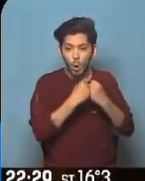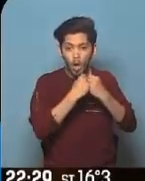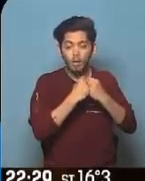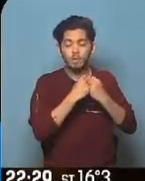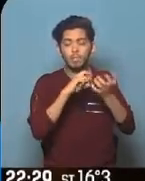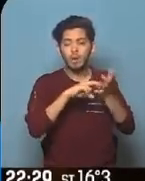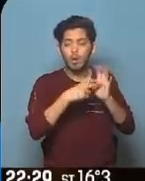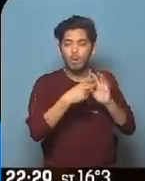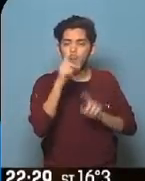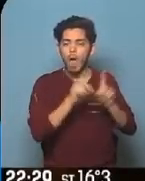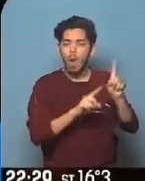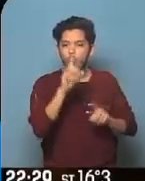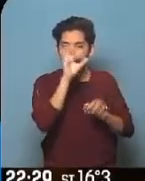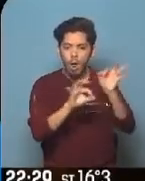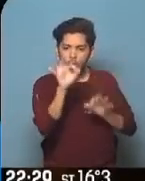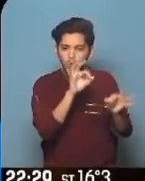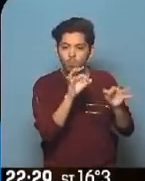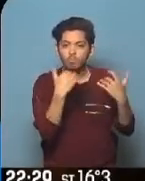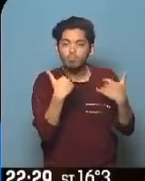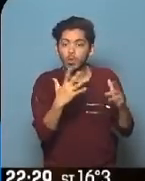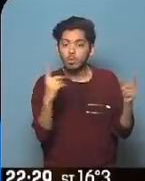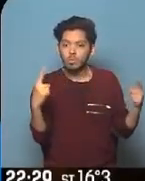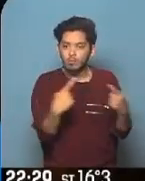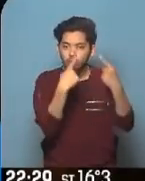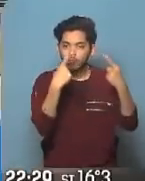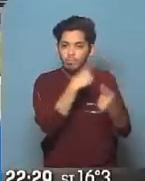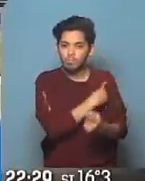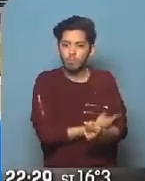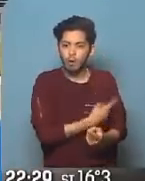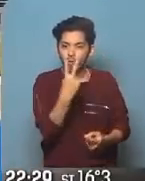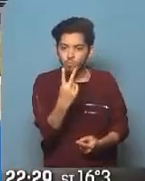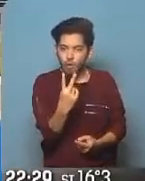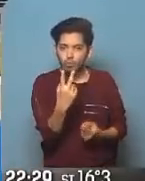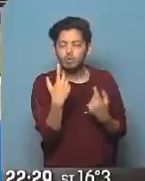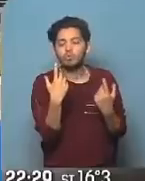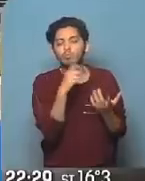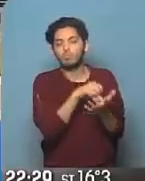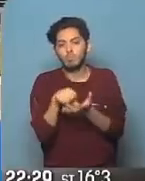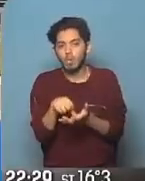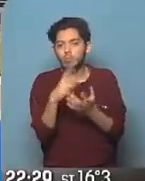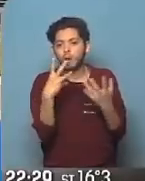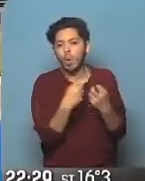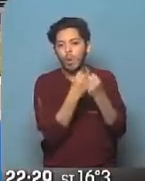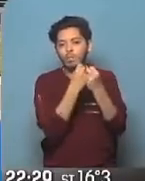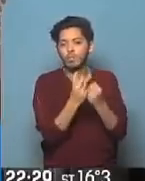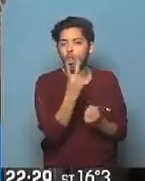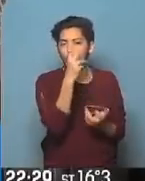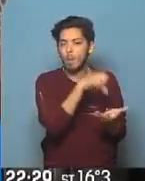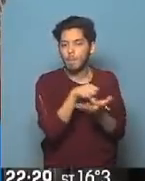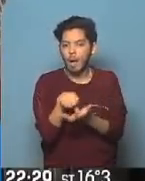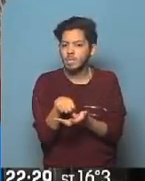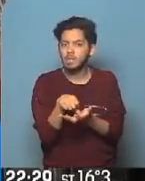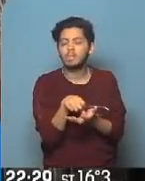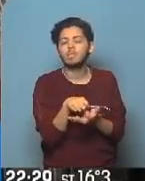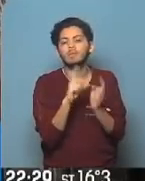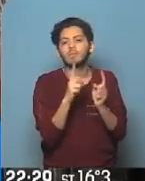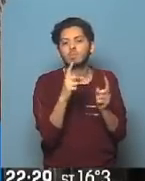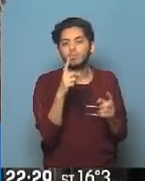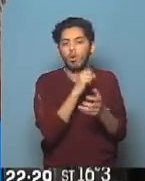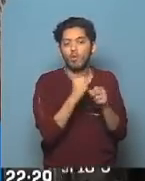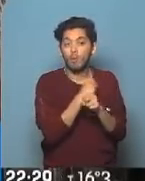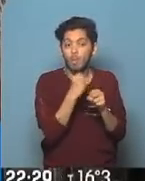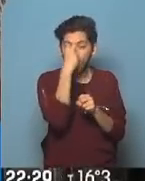suponga para algunos analistas un eventual conflicto de poderes, ya que se trata de un tratado bilateral ratificado por el Congreso